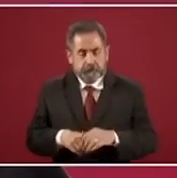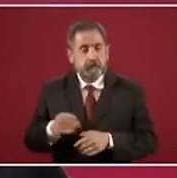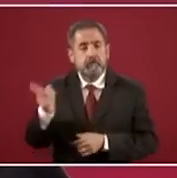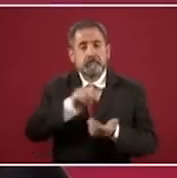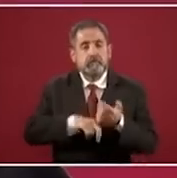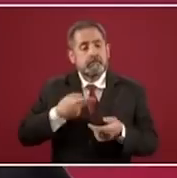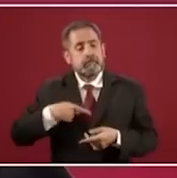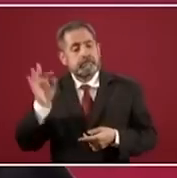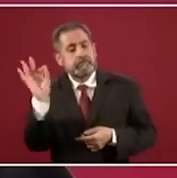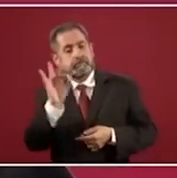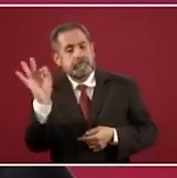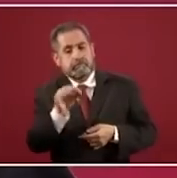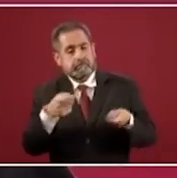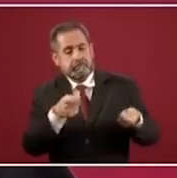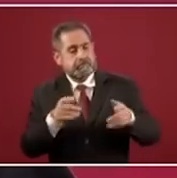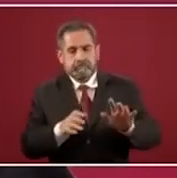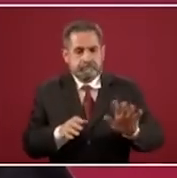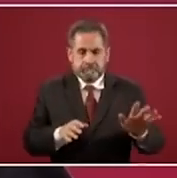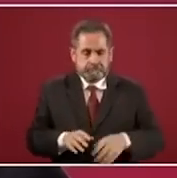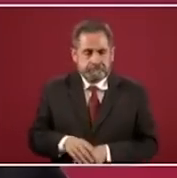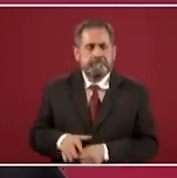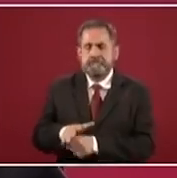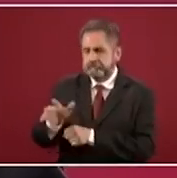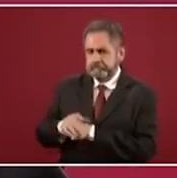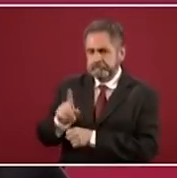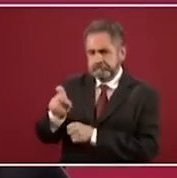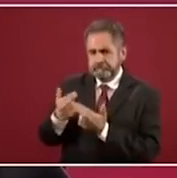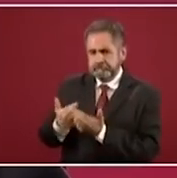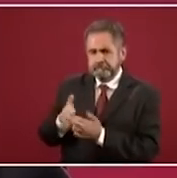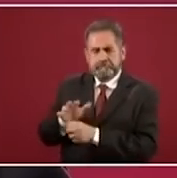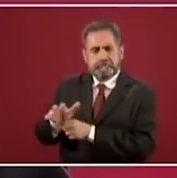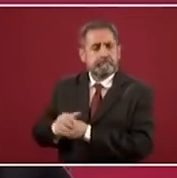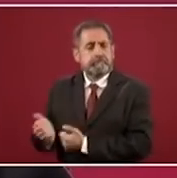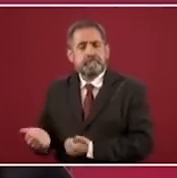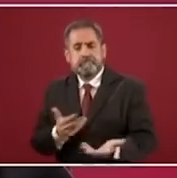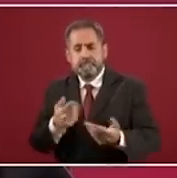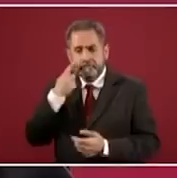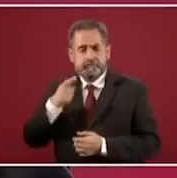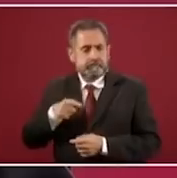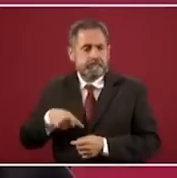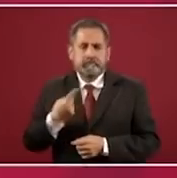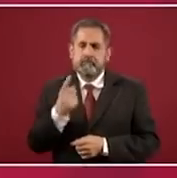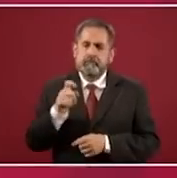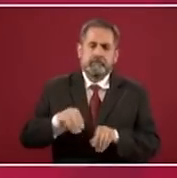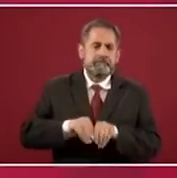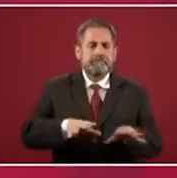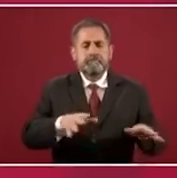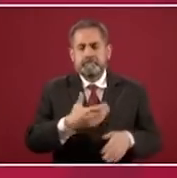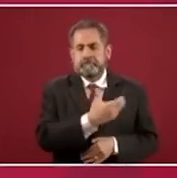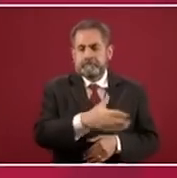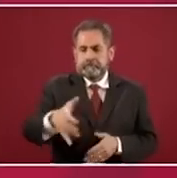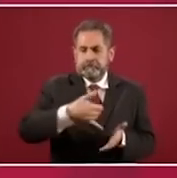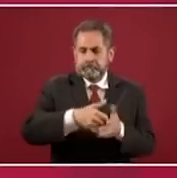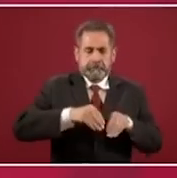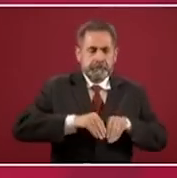manipular, hay agua suficiente para el riego este